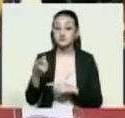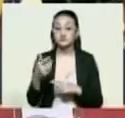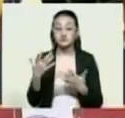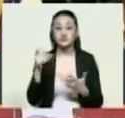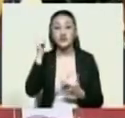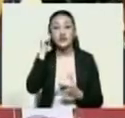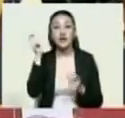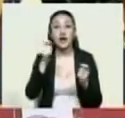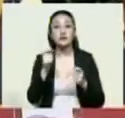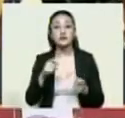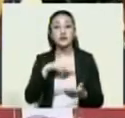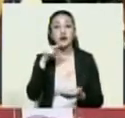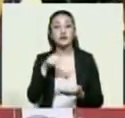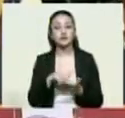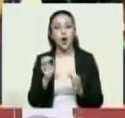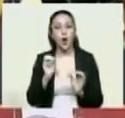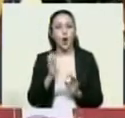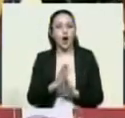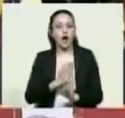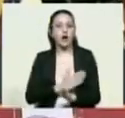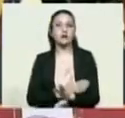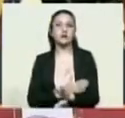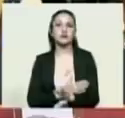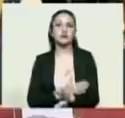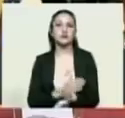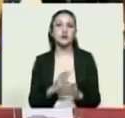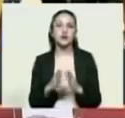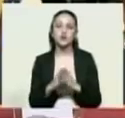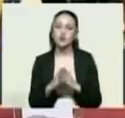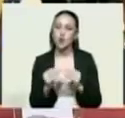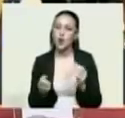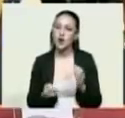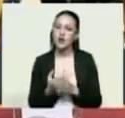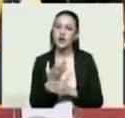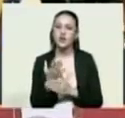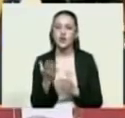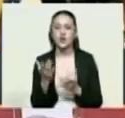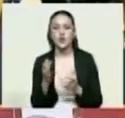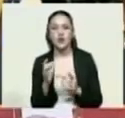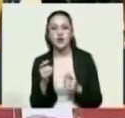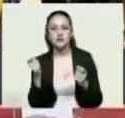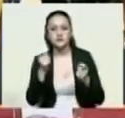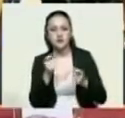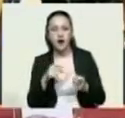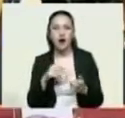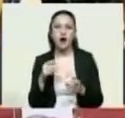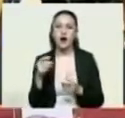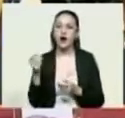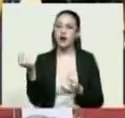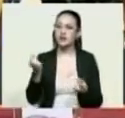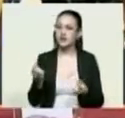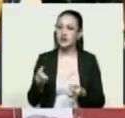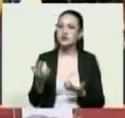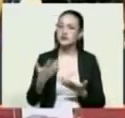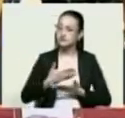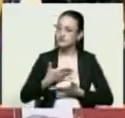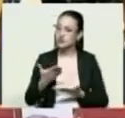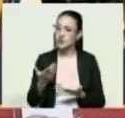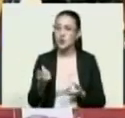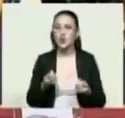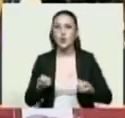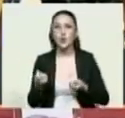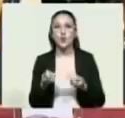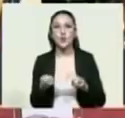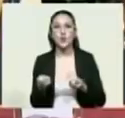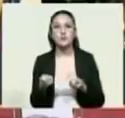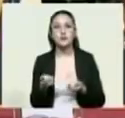Artista Nacional o antes, que todos los creadores, cultores o artistas reciban una gratificación económica y, ¿por